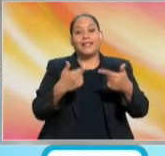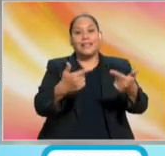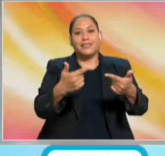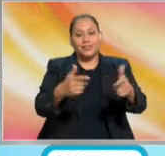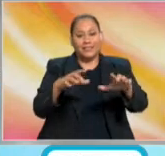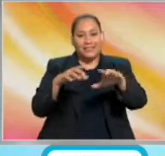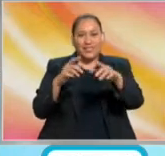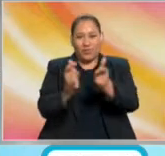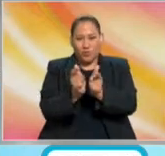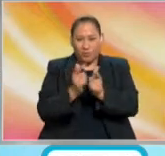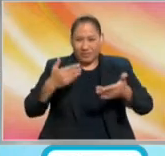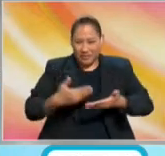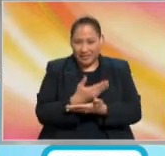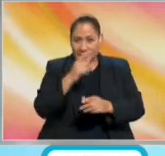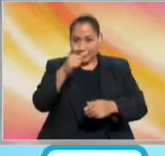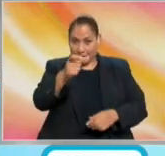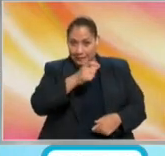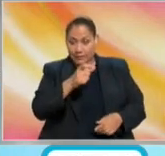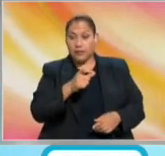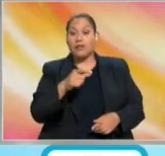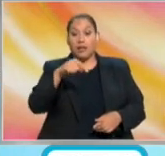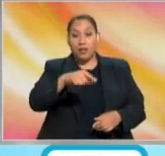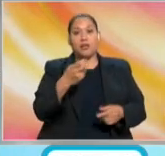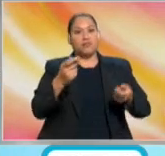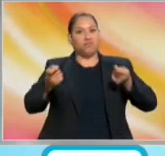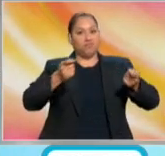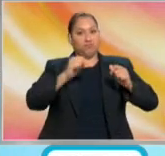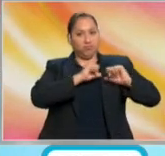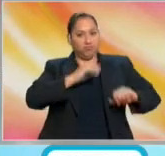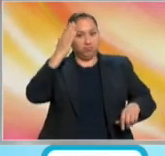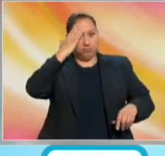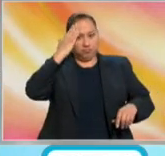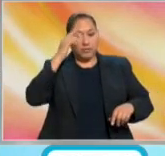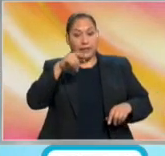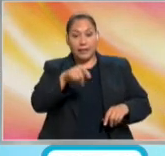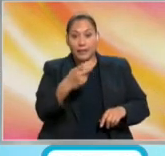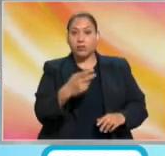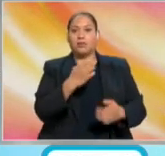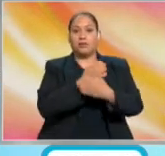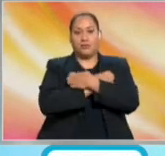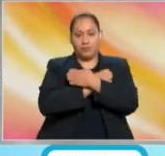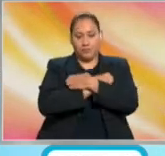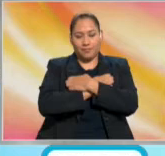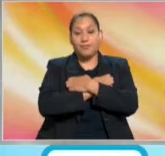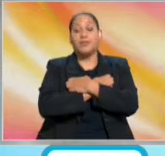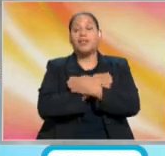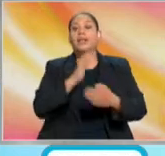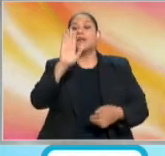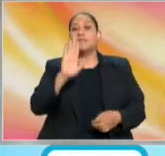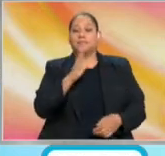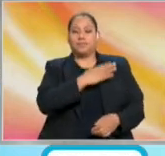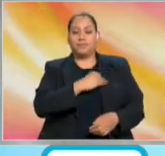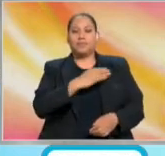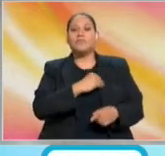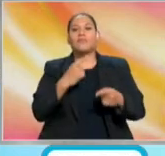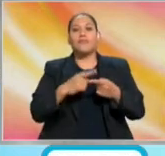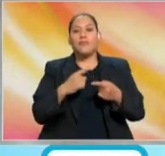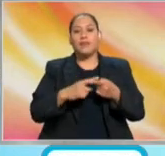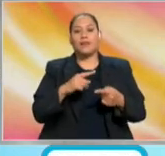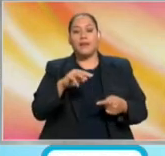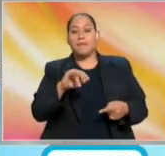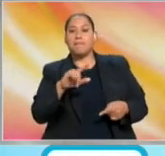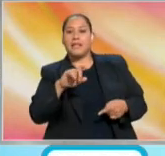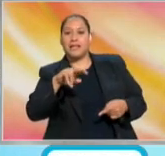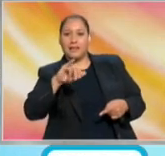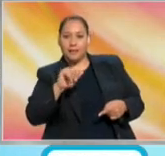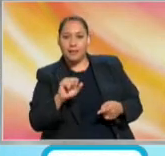Esta generación X que es la que está educando hoy, ¿eh? Hoy educa esta generación X que tiene como hijos a los millennial o